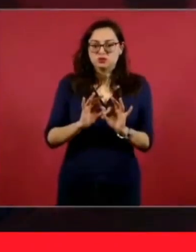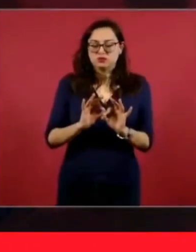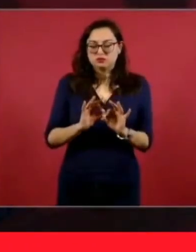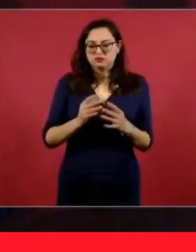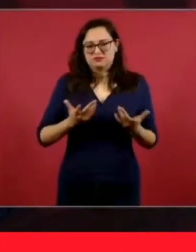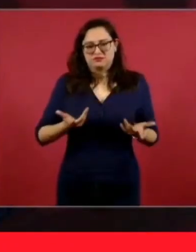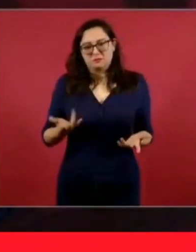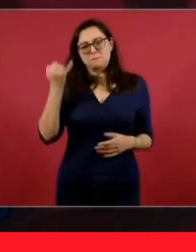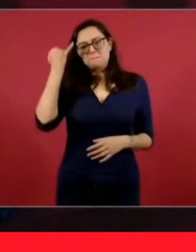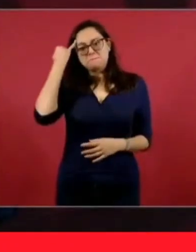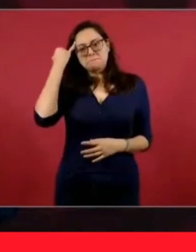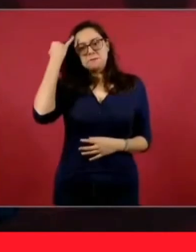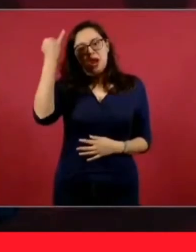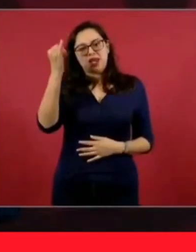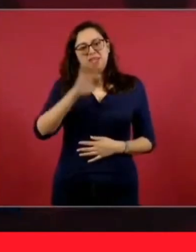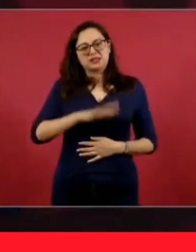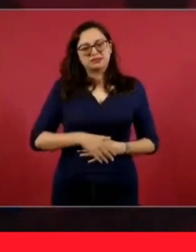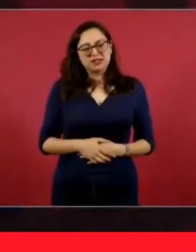aquí le han bajado